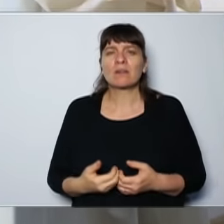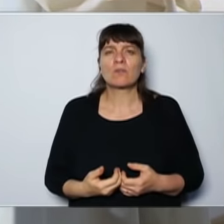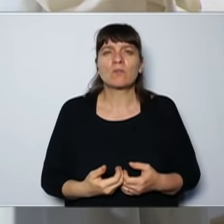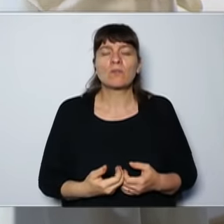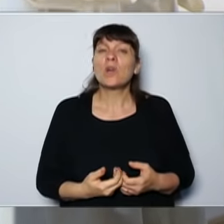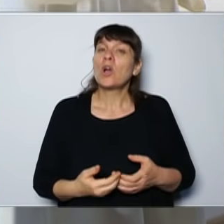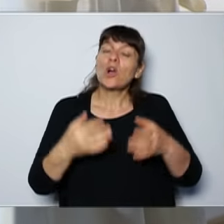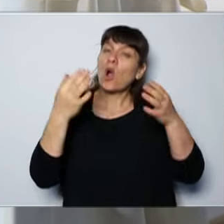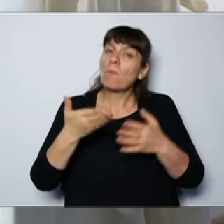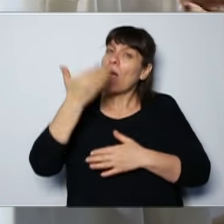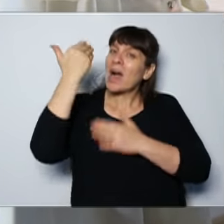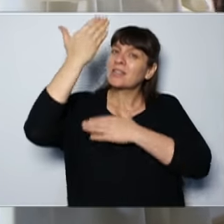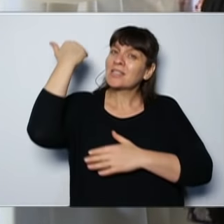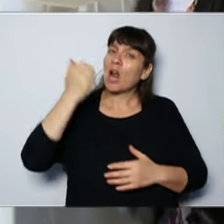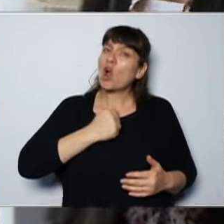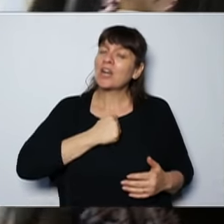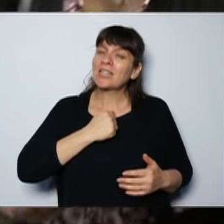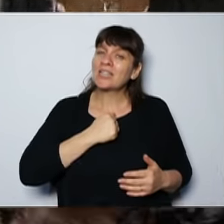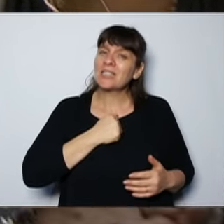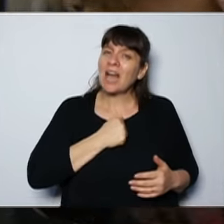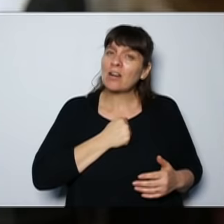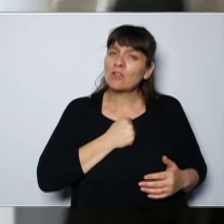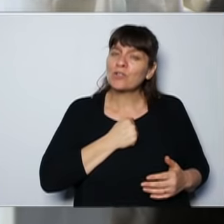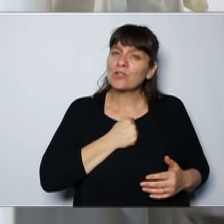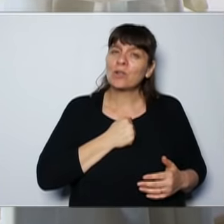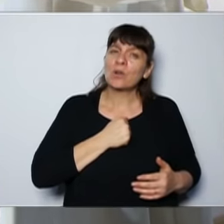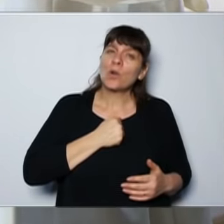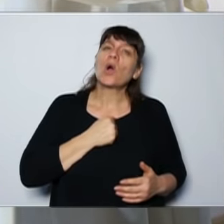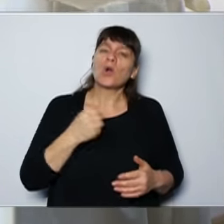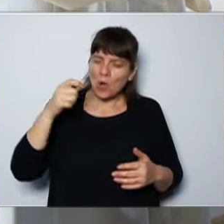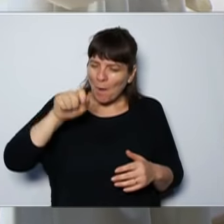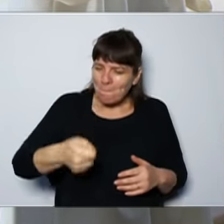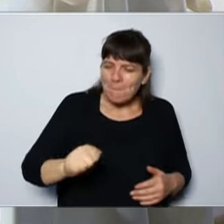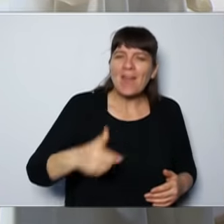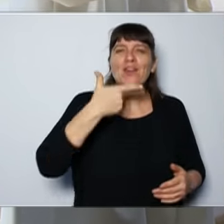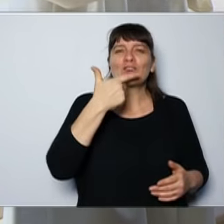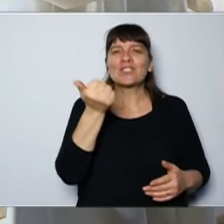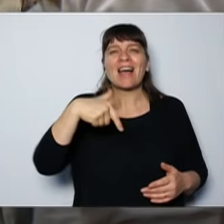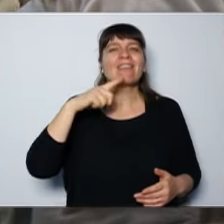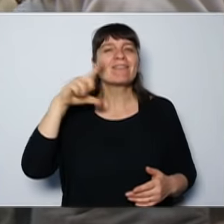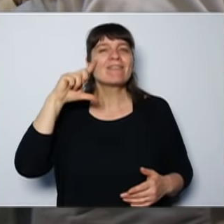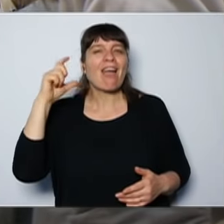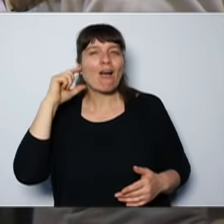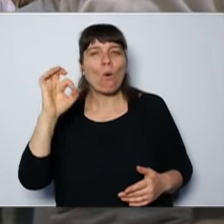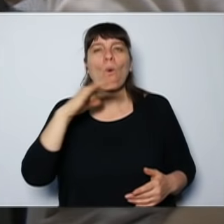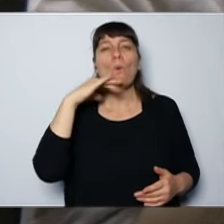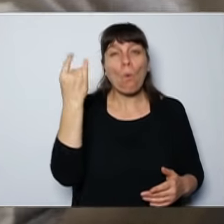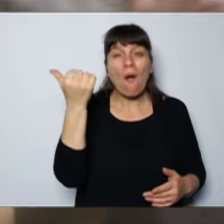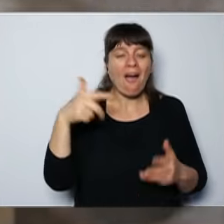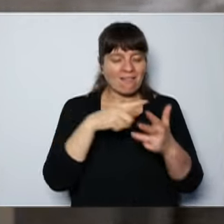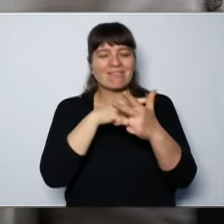participar como hacían los cristianos con Pedro, Santiago y